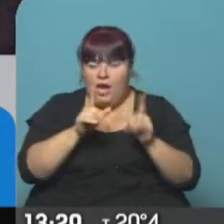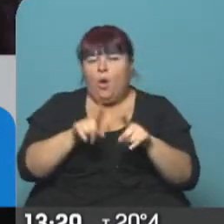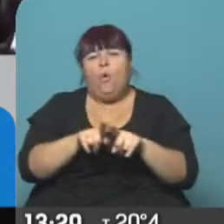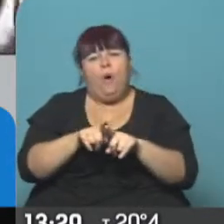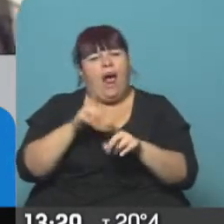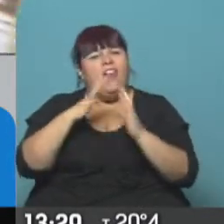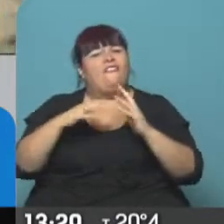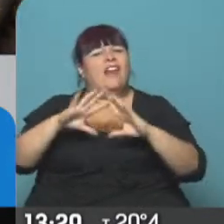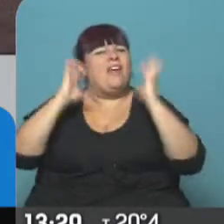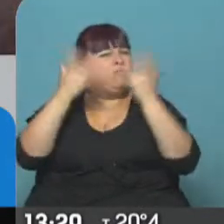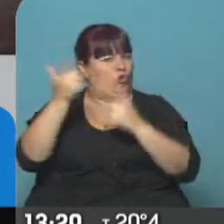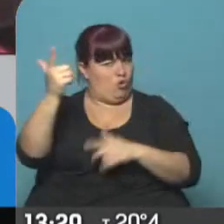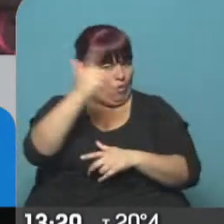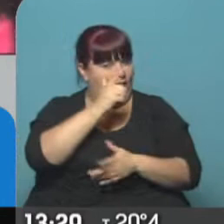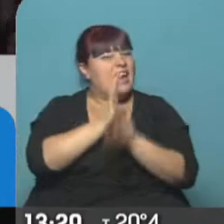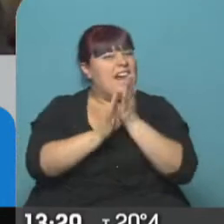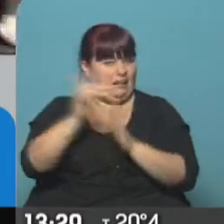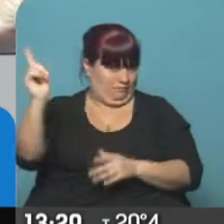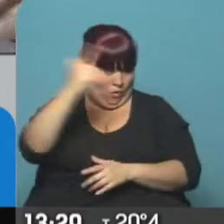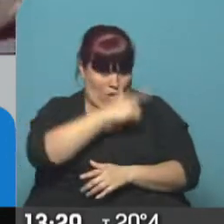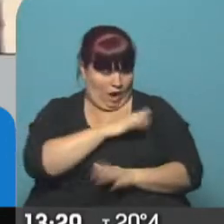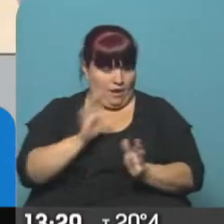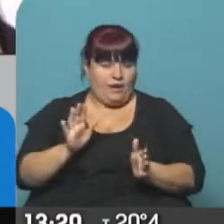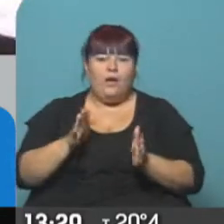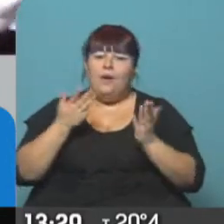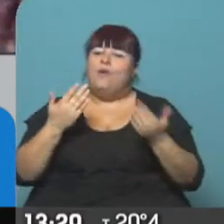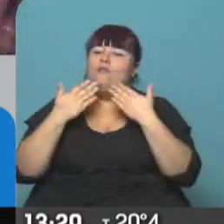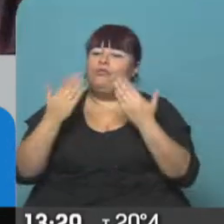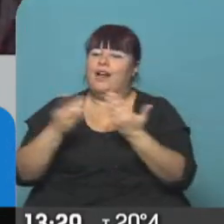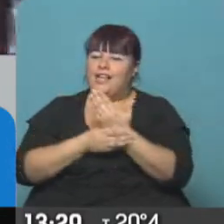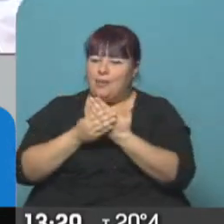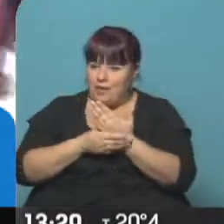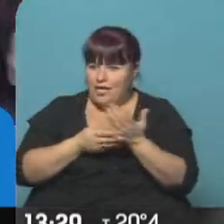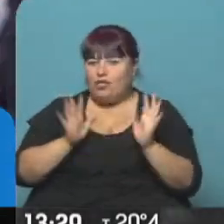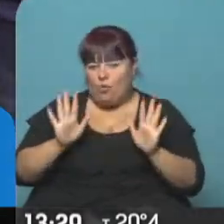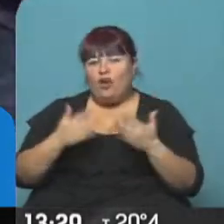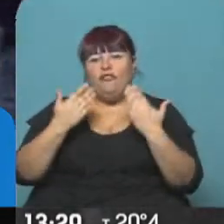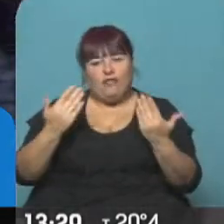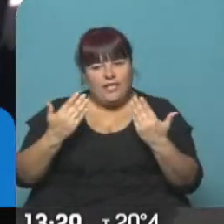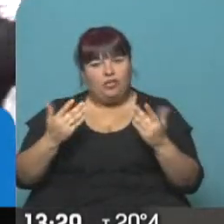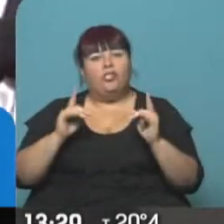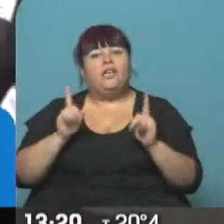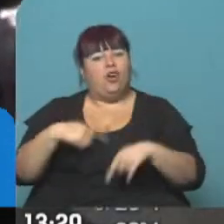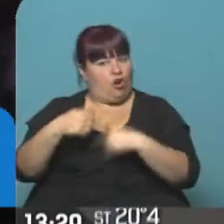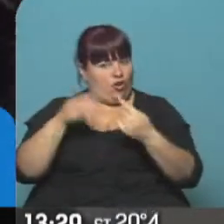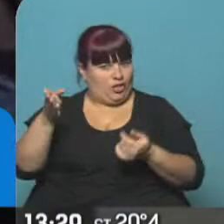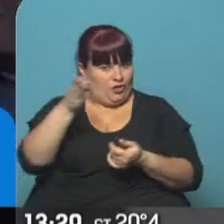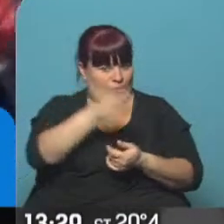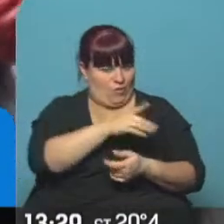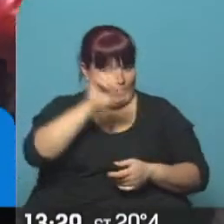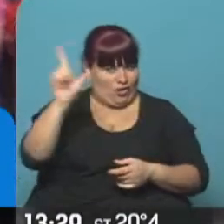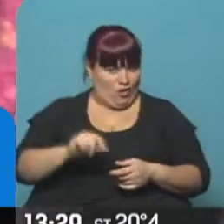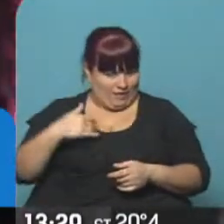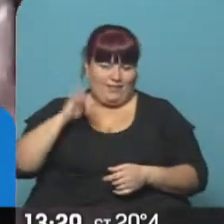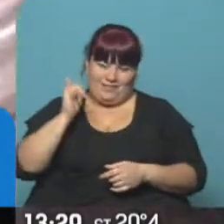tienen pocas ferias a nivel internacional en forma gratuita ministro le agradecemos mucho buenos felicitaciones y seguirá recorriendo la muestra por todo el